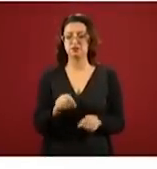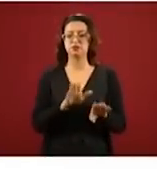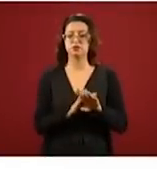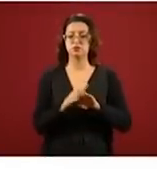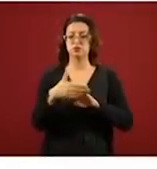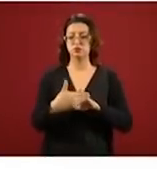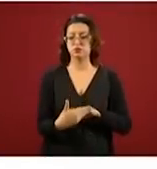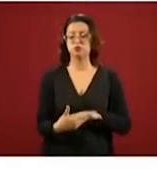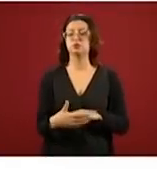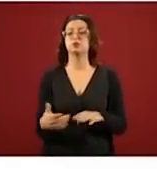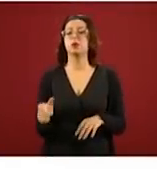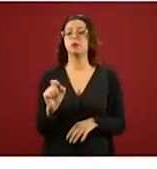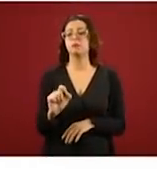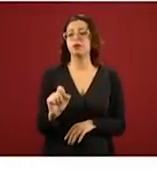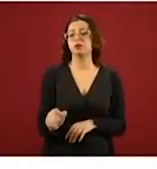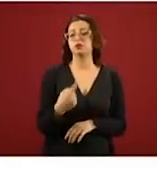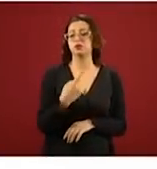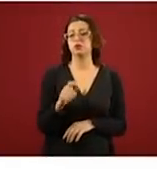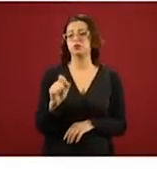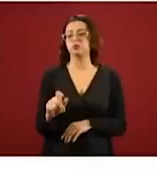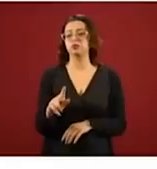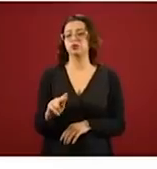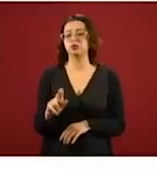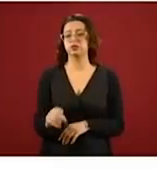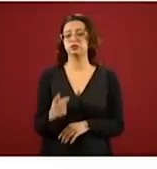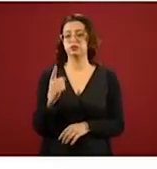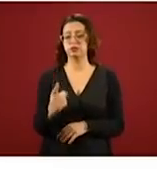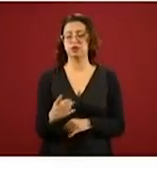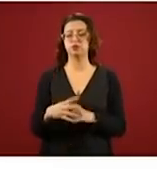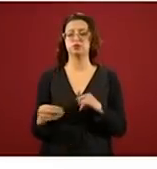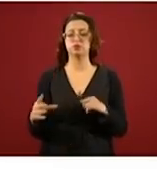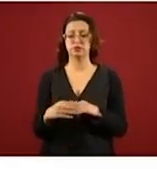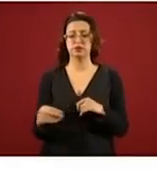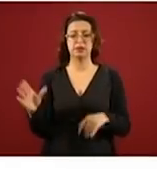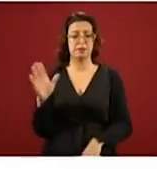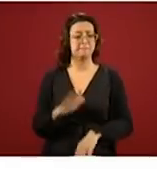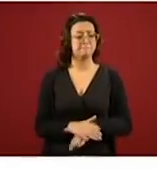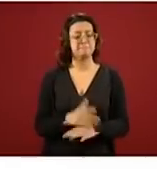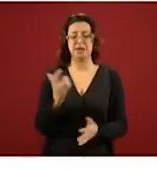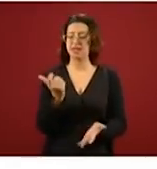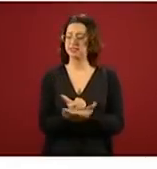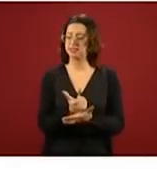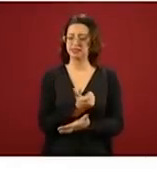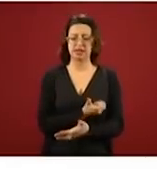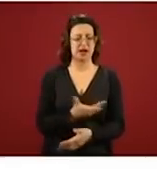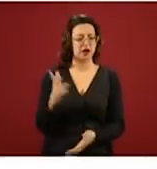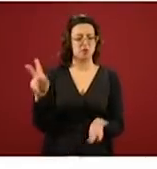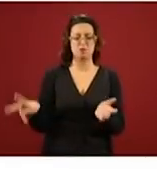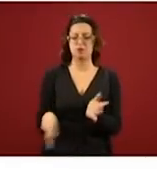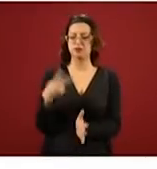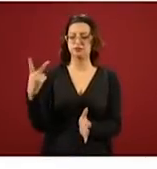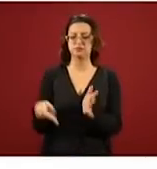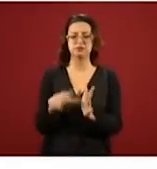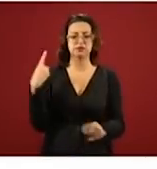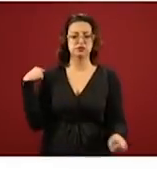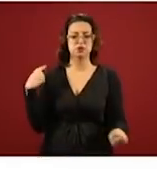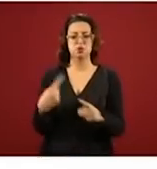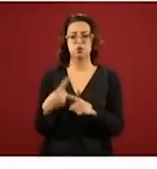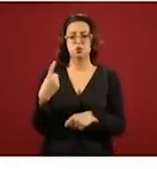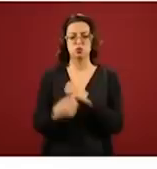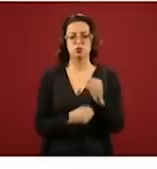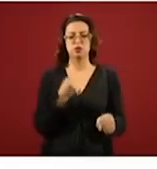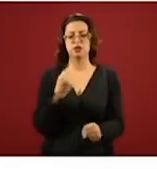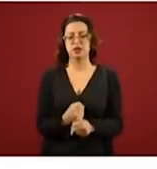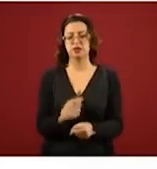con un precio de 21 pesos 81 centavos los más caros en todo el año pasado en gasolina regular en